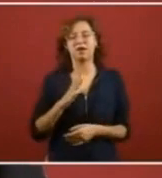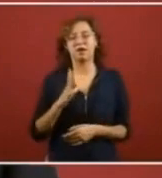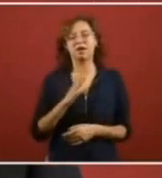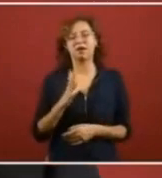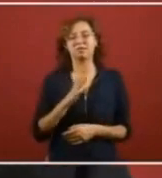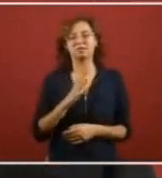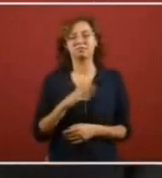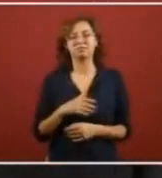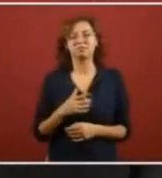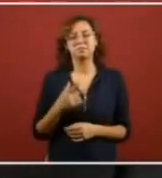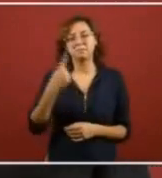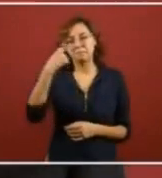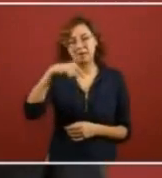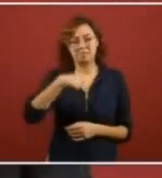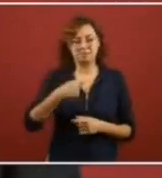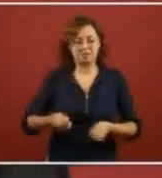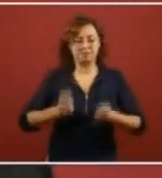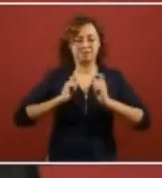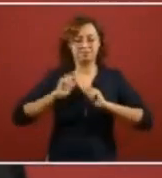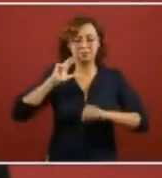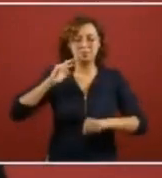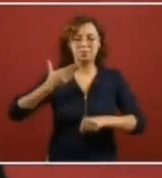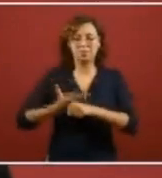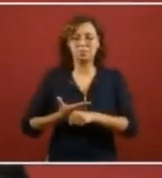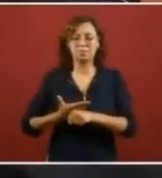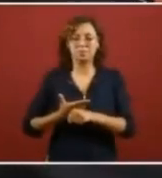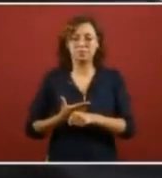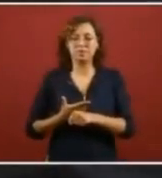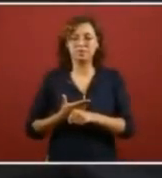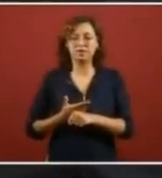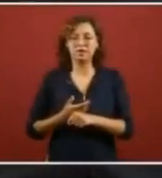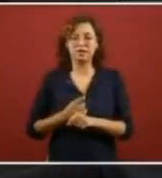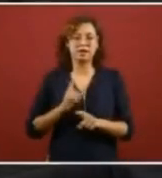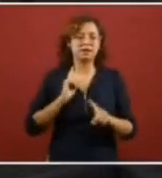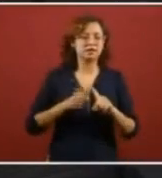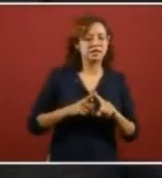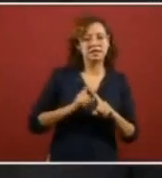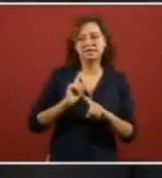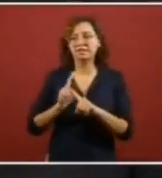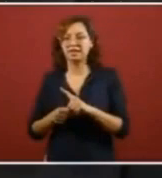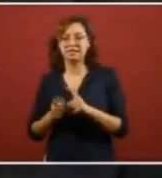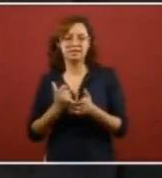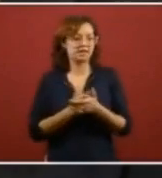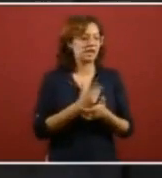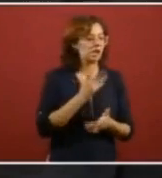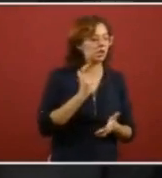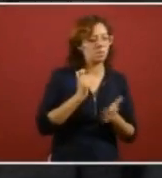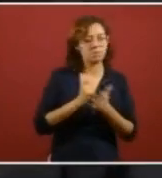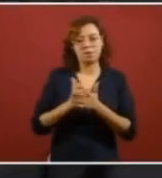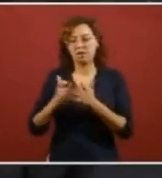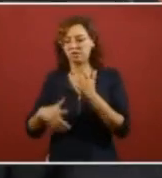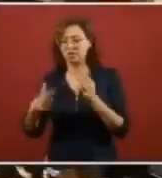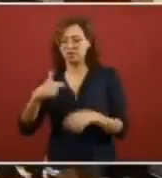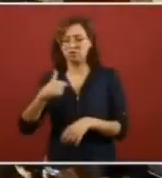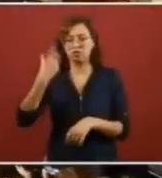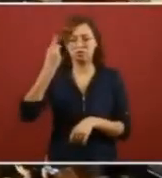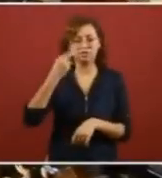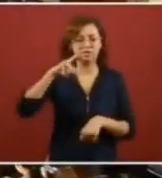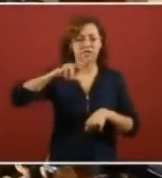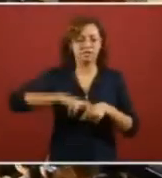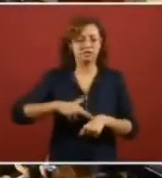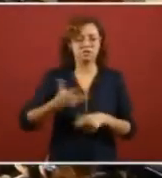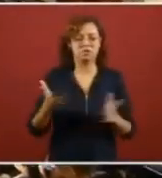Entonces, a mí me tocaba lo del quién es quién en los precios, era yo director de promoción y de